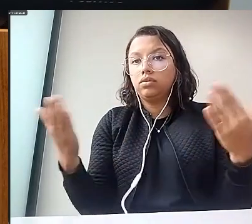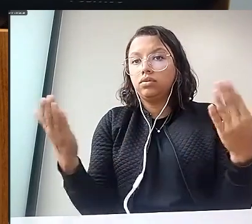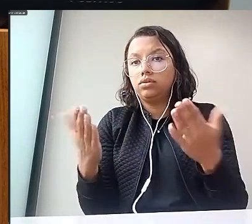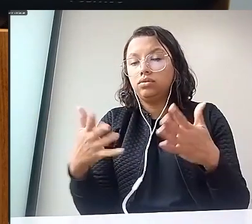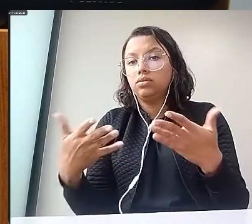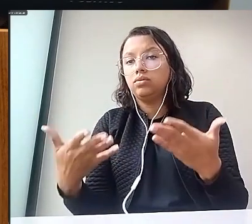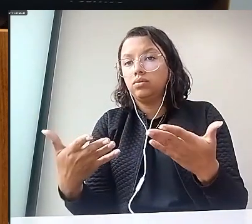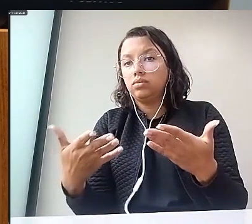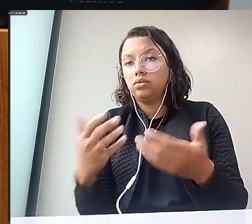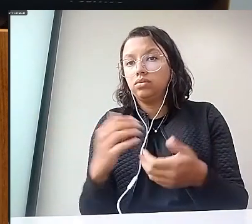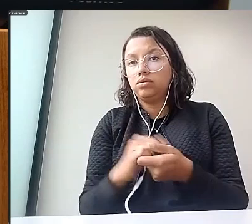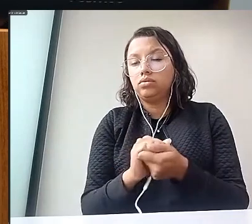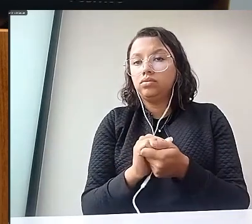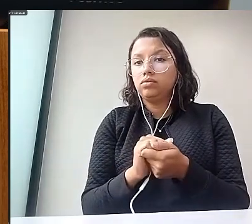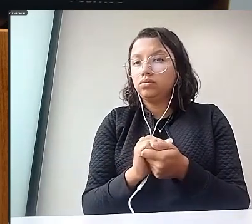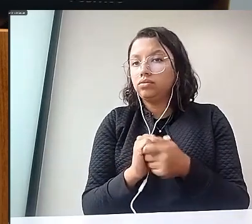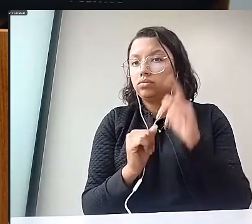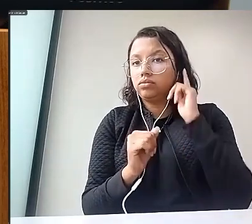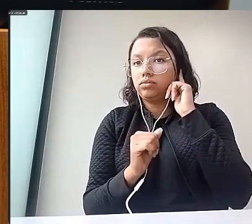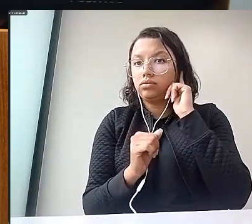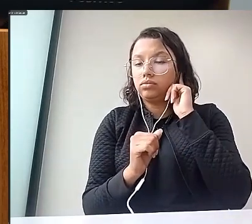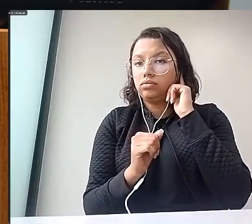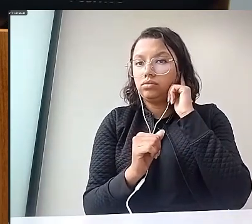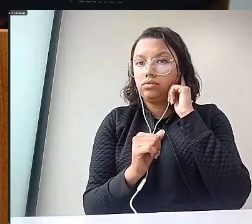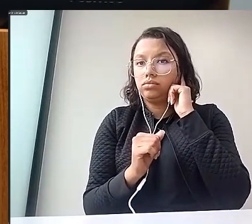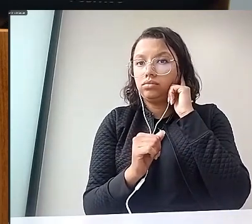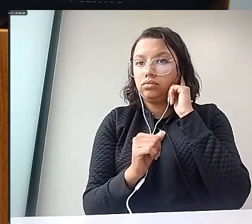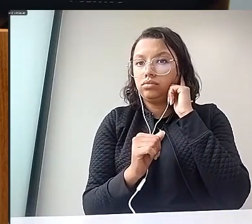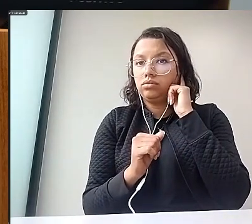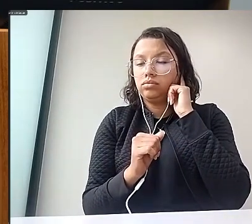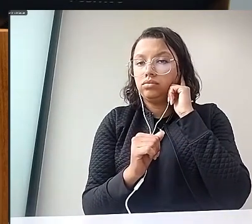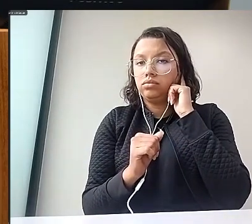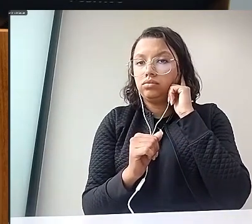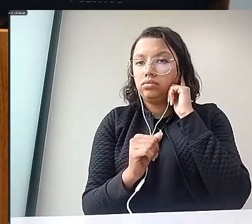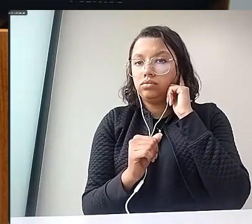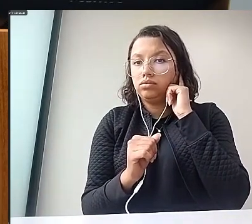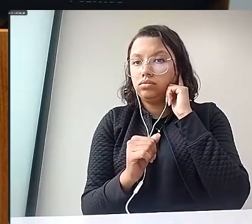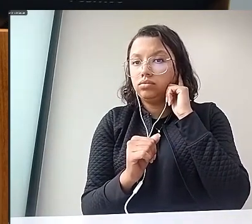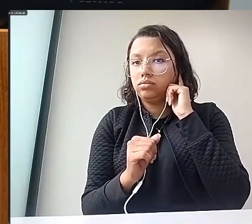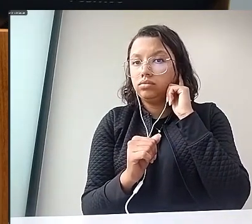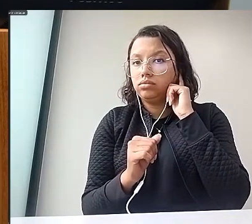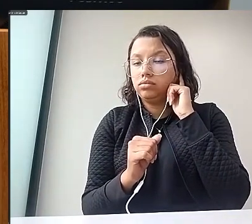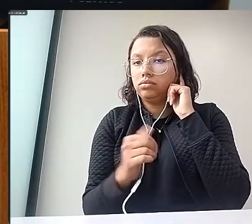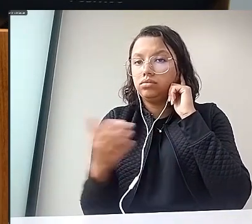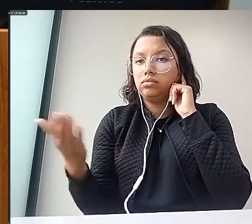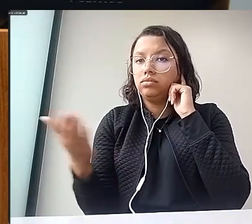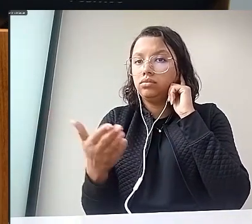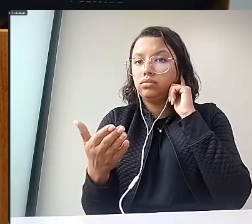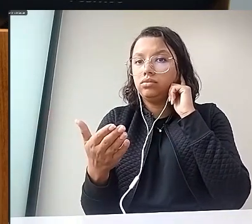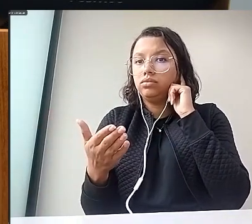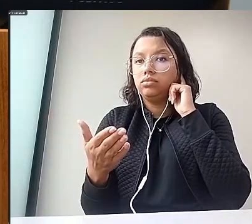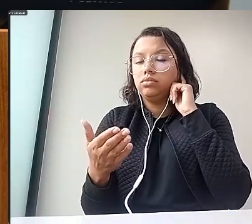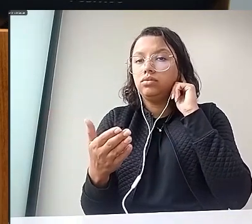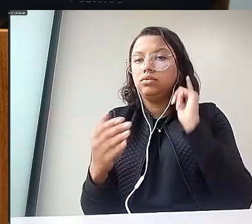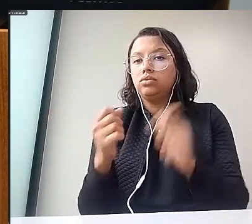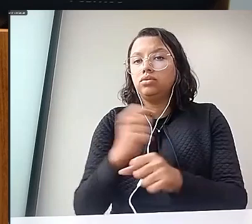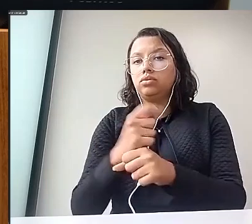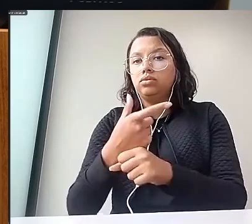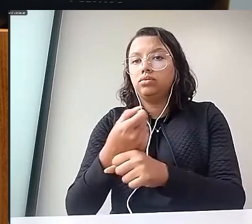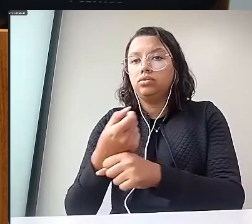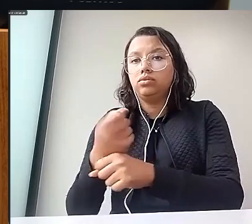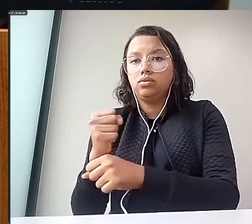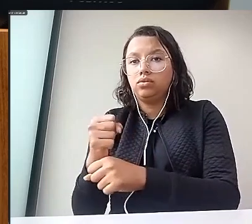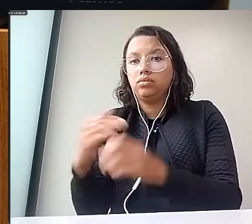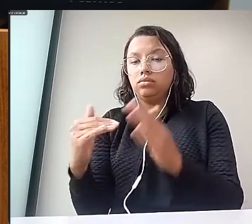la reforma de la cuestión de constitucionalidad. Y desde esa fecha, 2008-2010, es